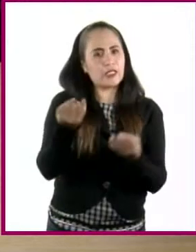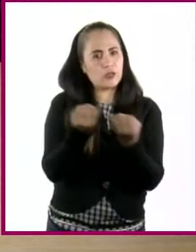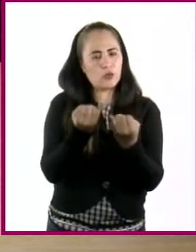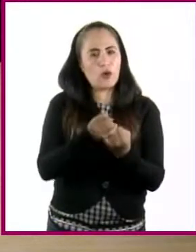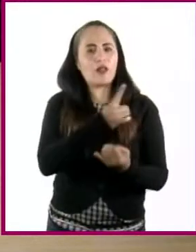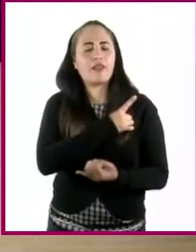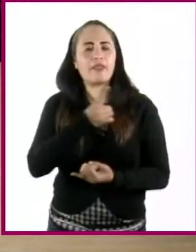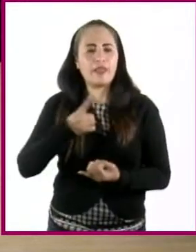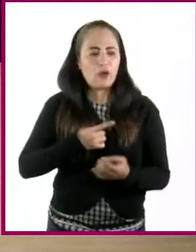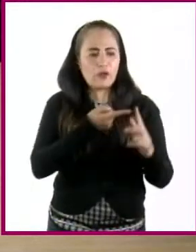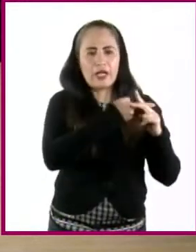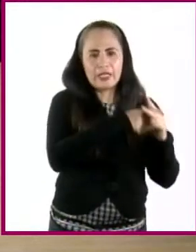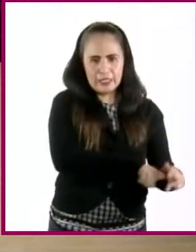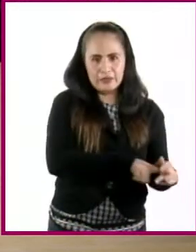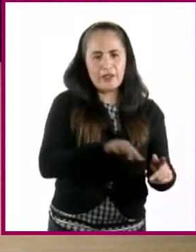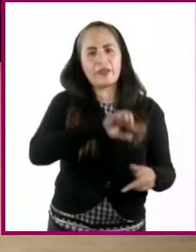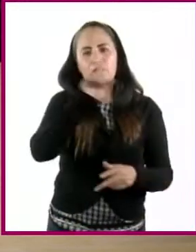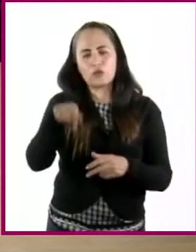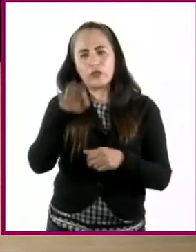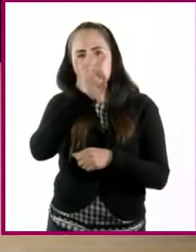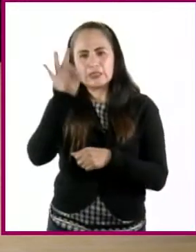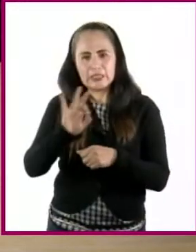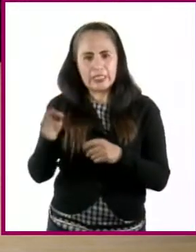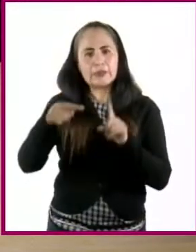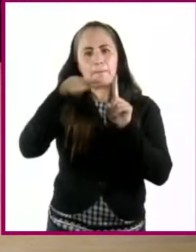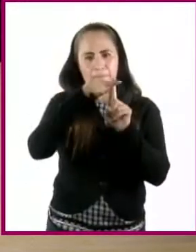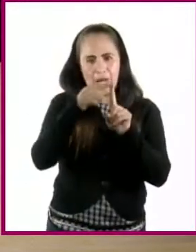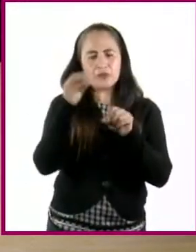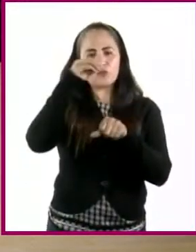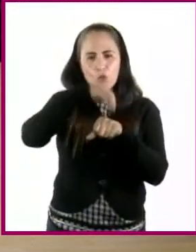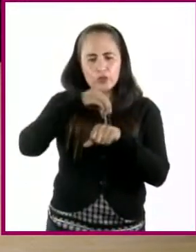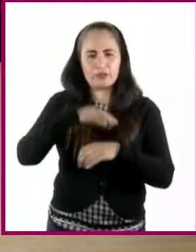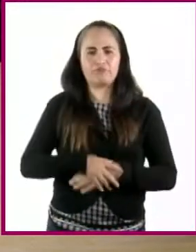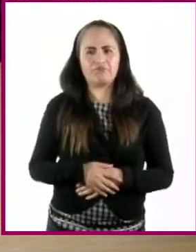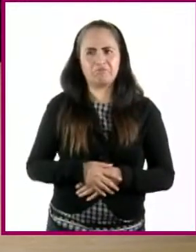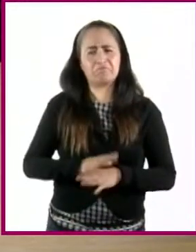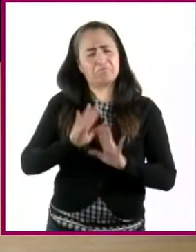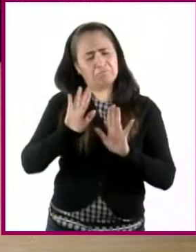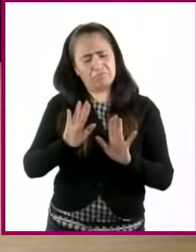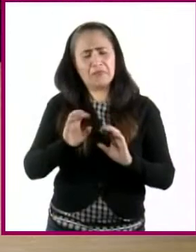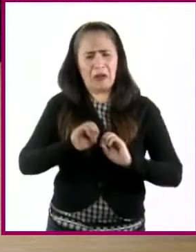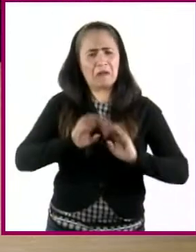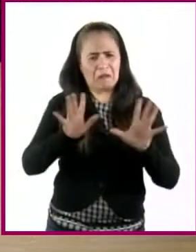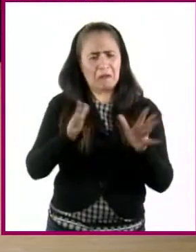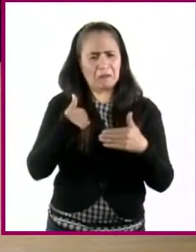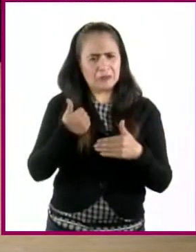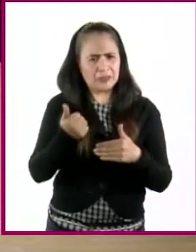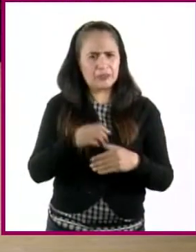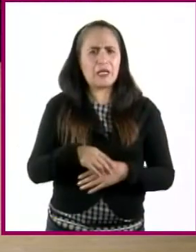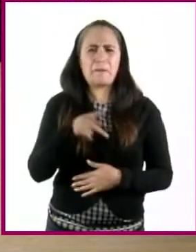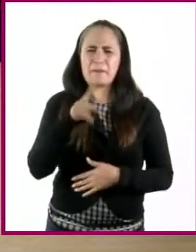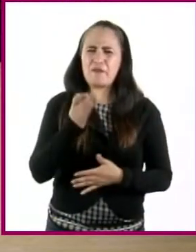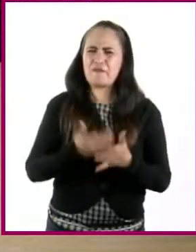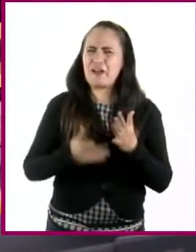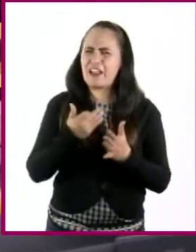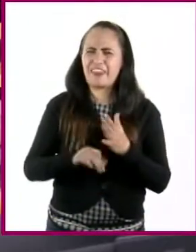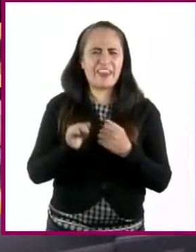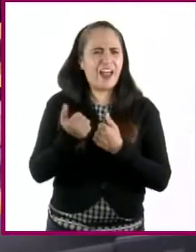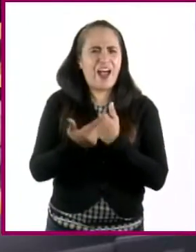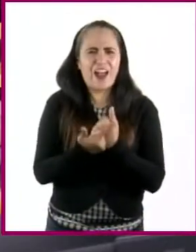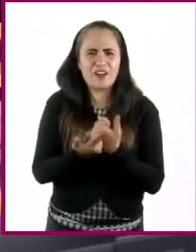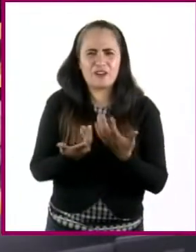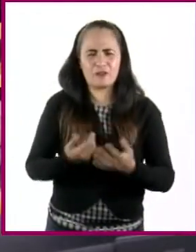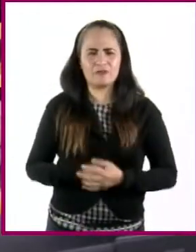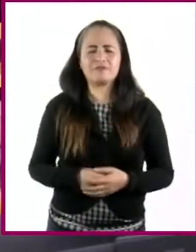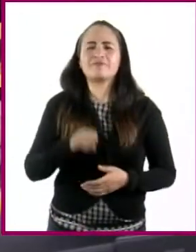términos de la deuda inicial y la tasa de interés. Hasta ahora me parece todo muy claro, pero creo que hay algo que nos está faltando, ¿eh? Así